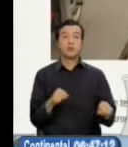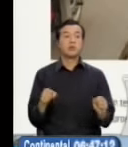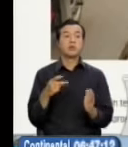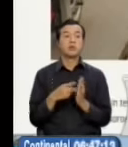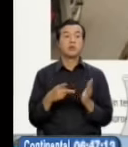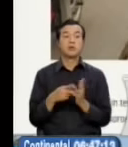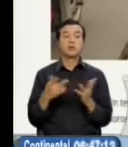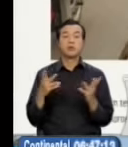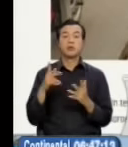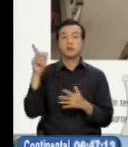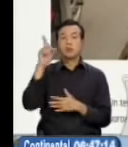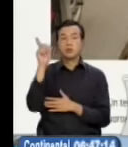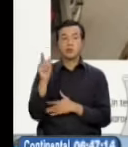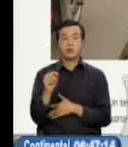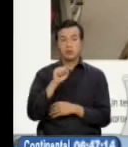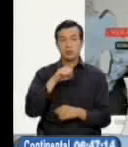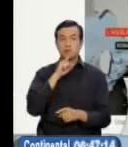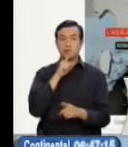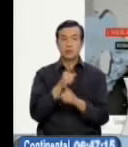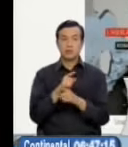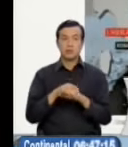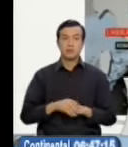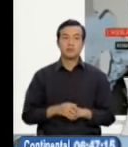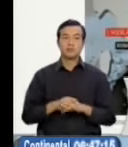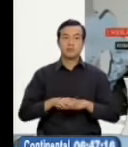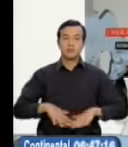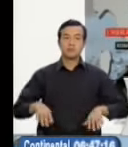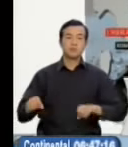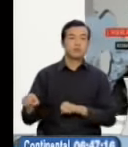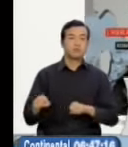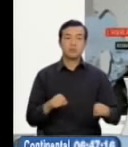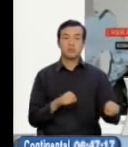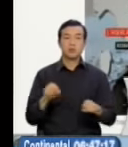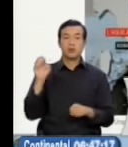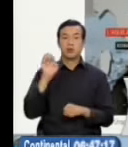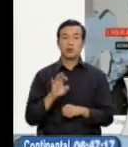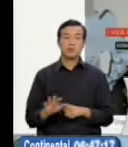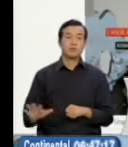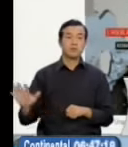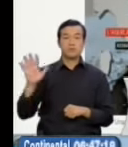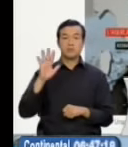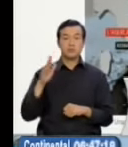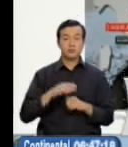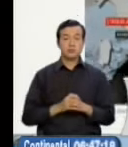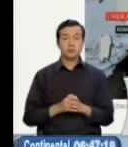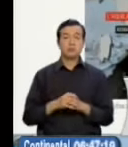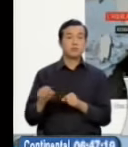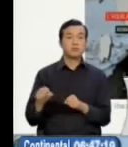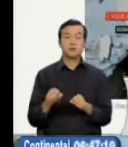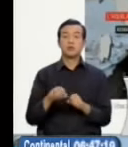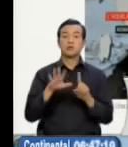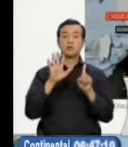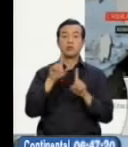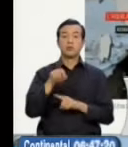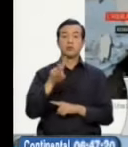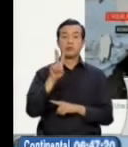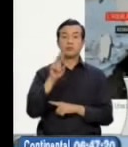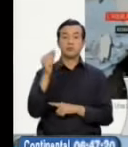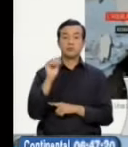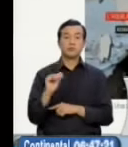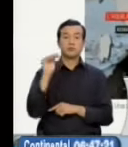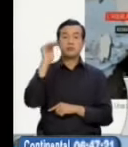registró en Italia. Así es, Abraham, la tierra también tembló en Europa. Se registra un sismo de 6.2 grados,